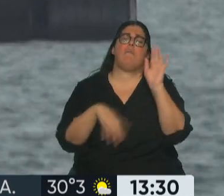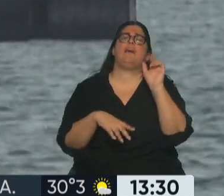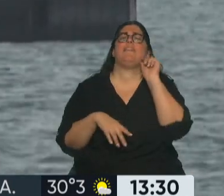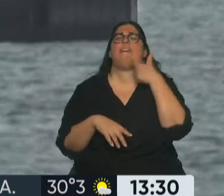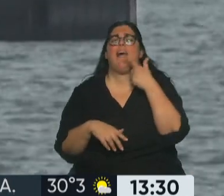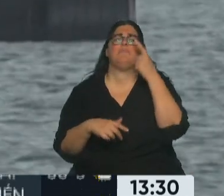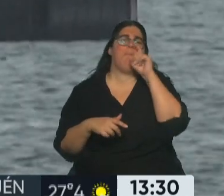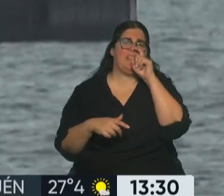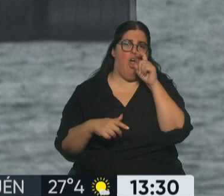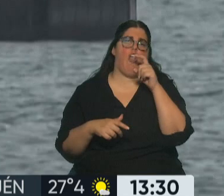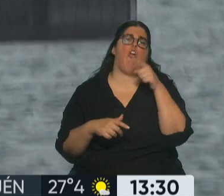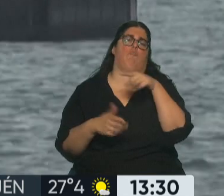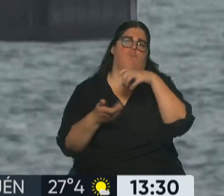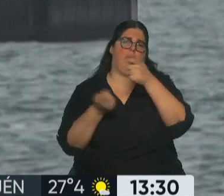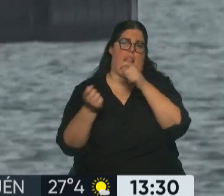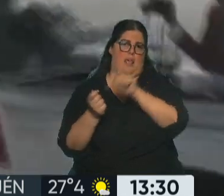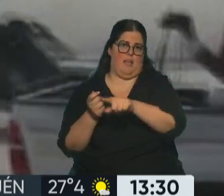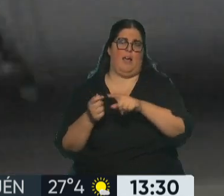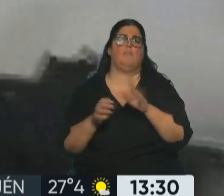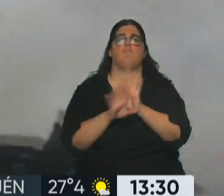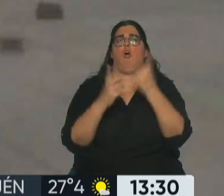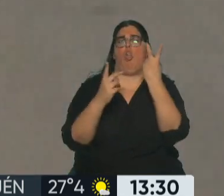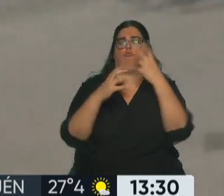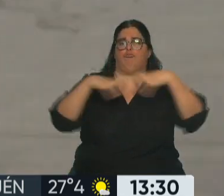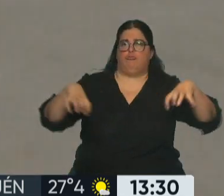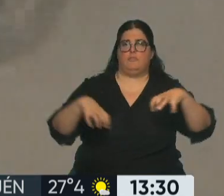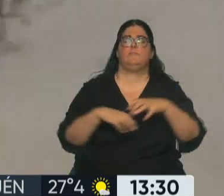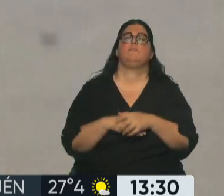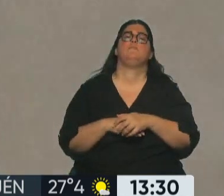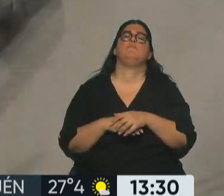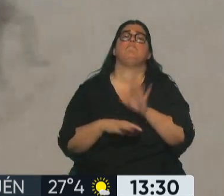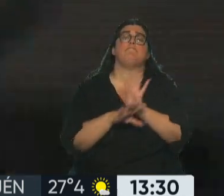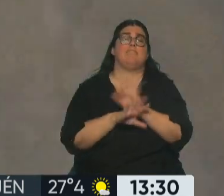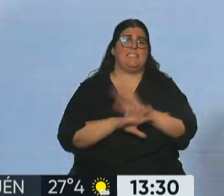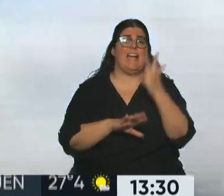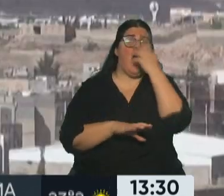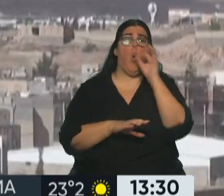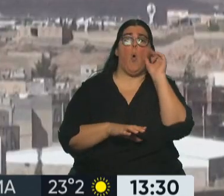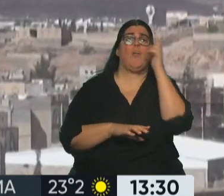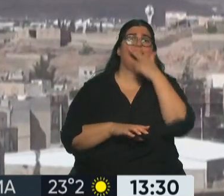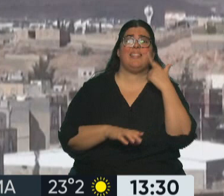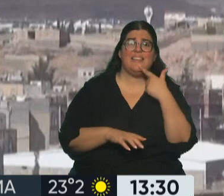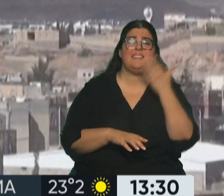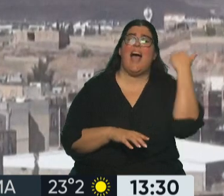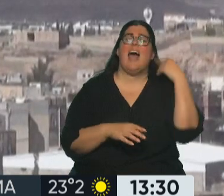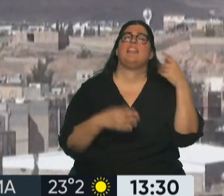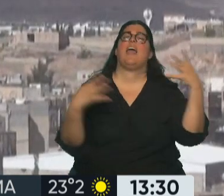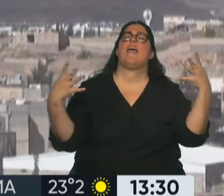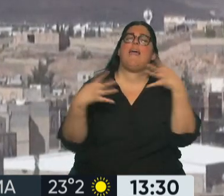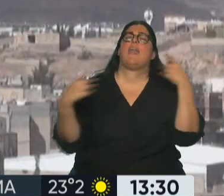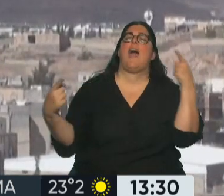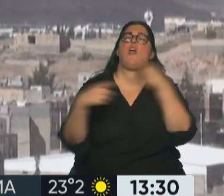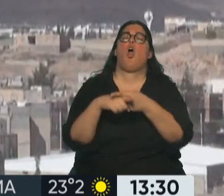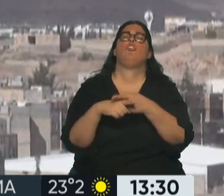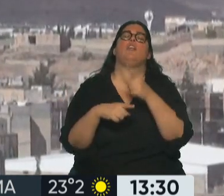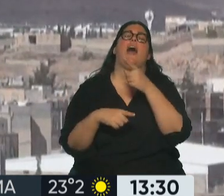petróleo las milicias jutis ya habían demostrado su capacidad de ataques a distancia durante la guerra con Arabia Saudita y emiratos